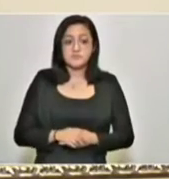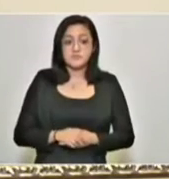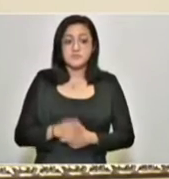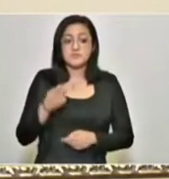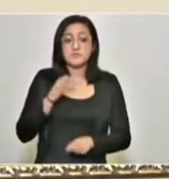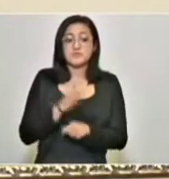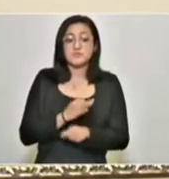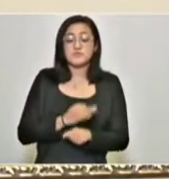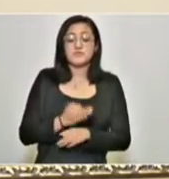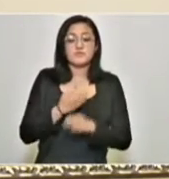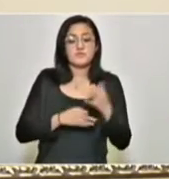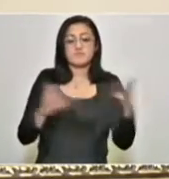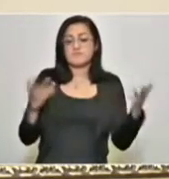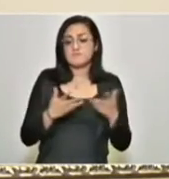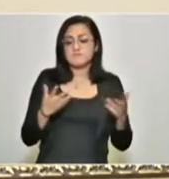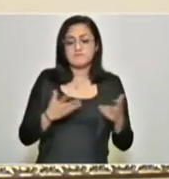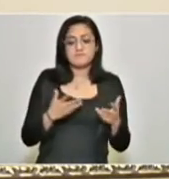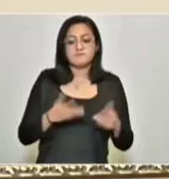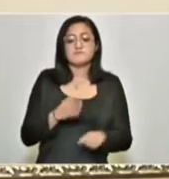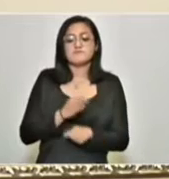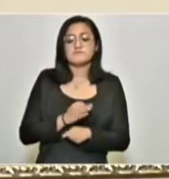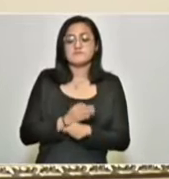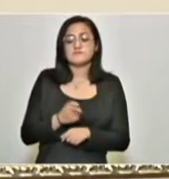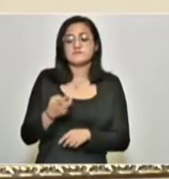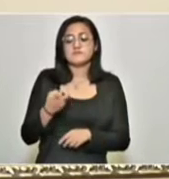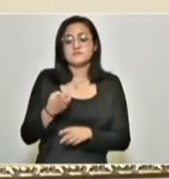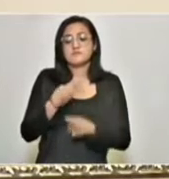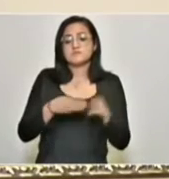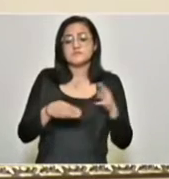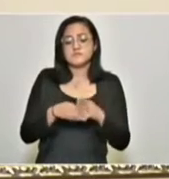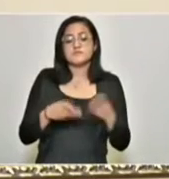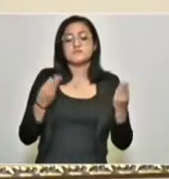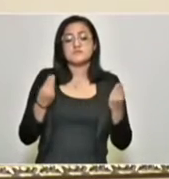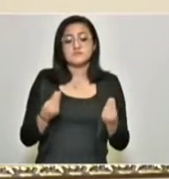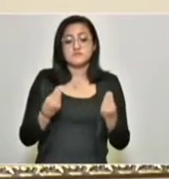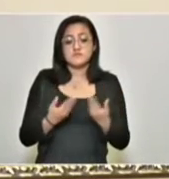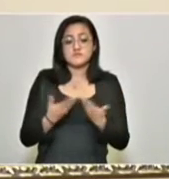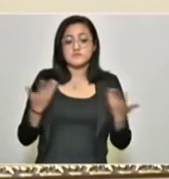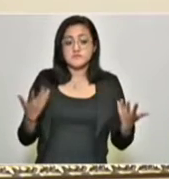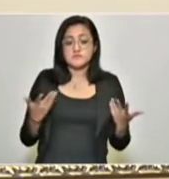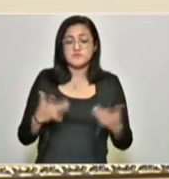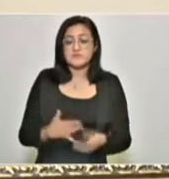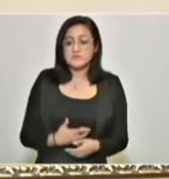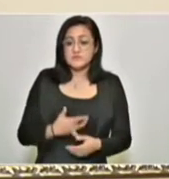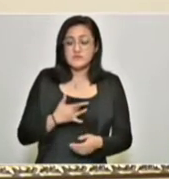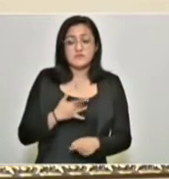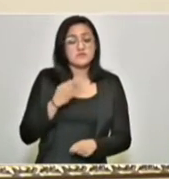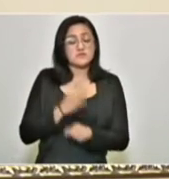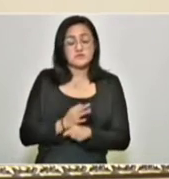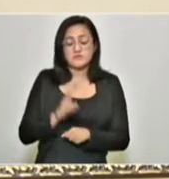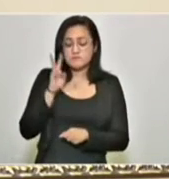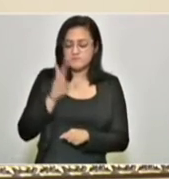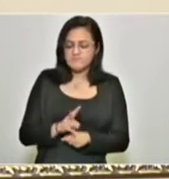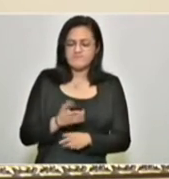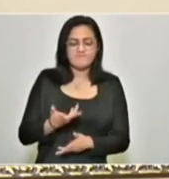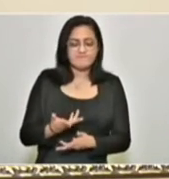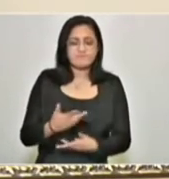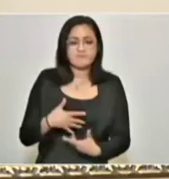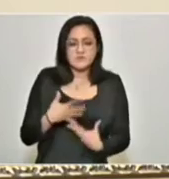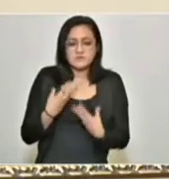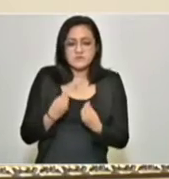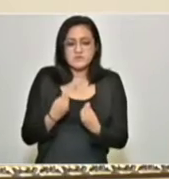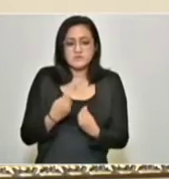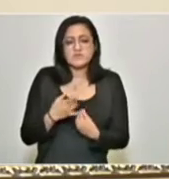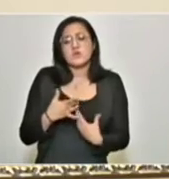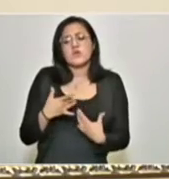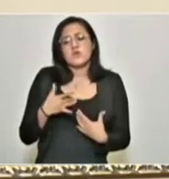hay que hacer todo por en esta materia que tanto se siente y del cual este esfuerzo y este